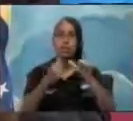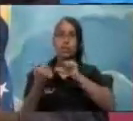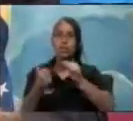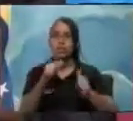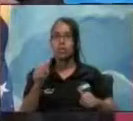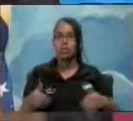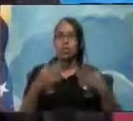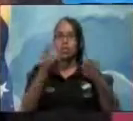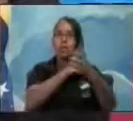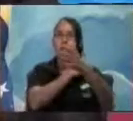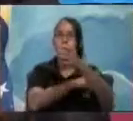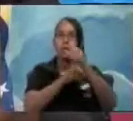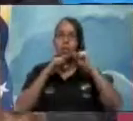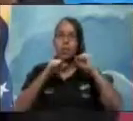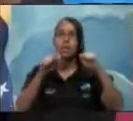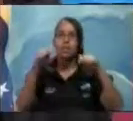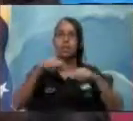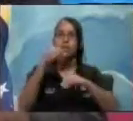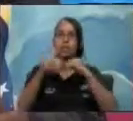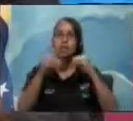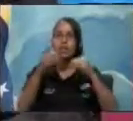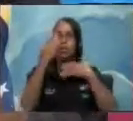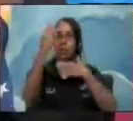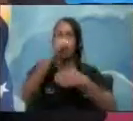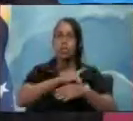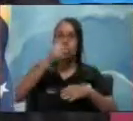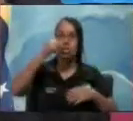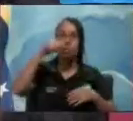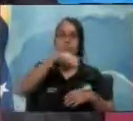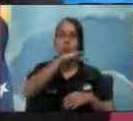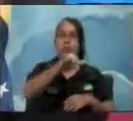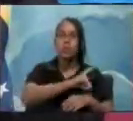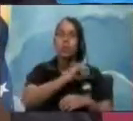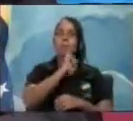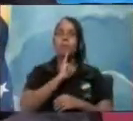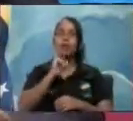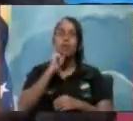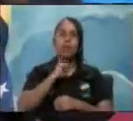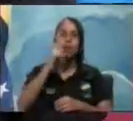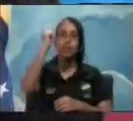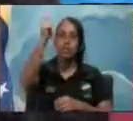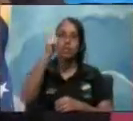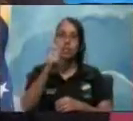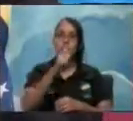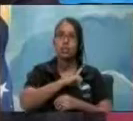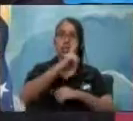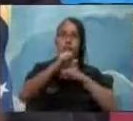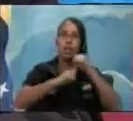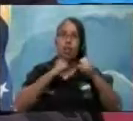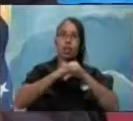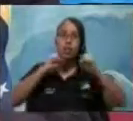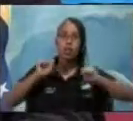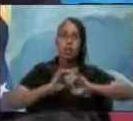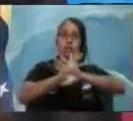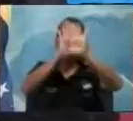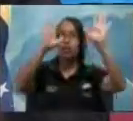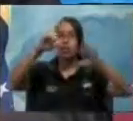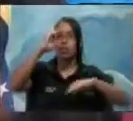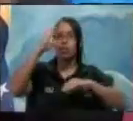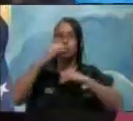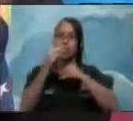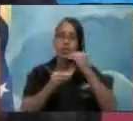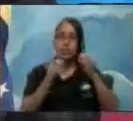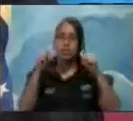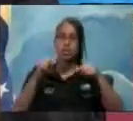poder. Esto es lo que hacía Pedro delante de un pueblo, delante del pueblo de Israel, testificando de la obra y los milagros que Dios hacía. Así que en esta